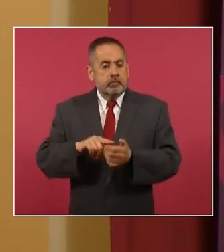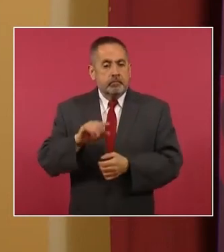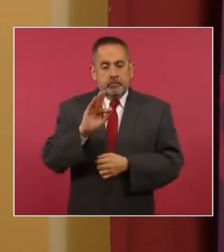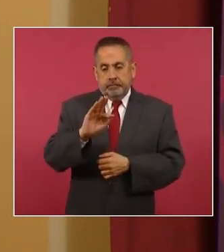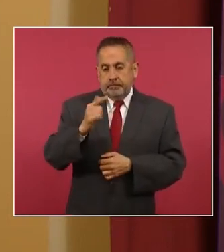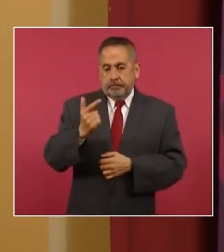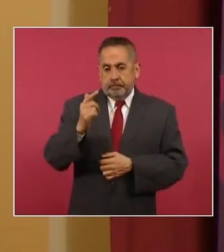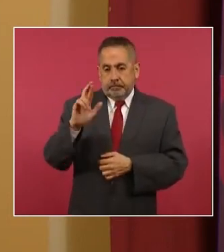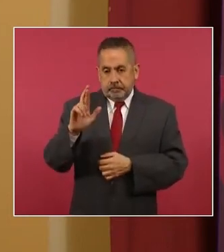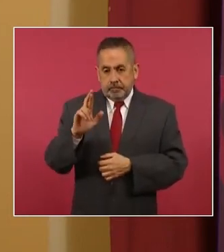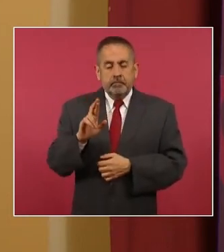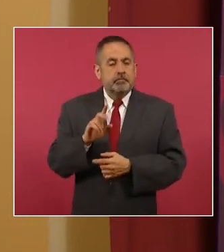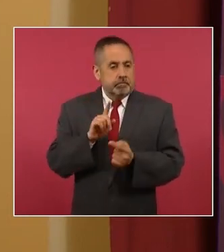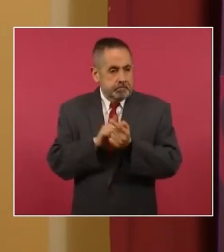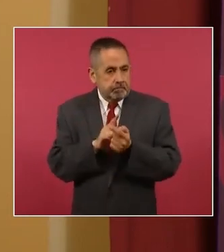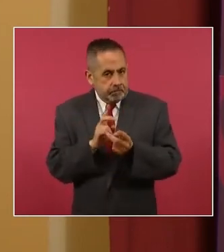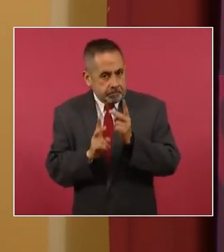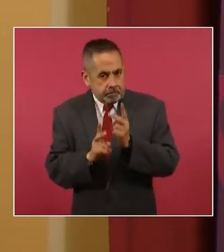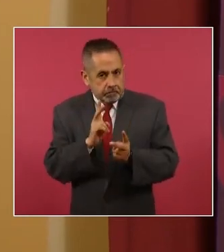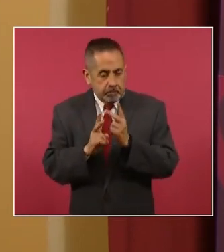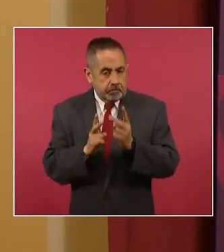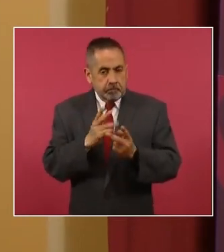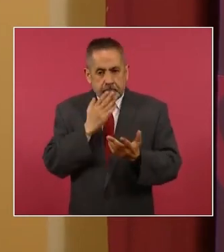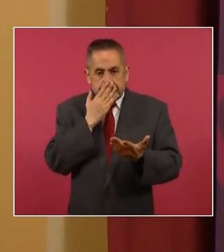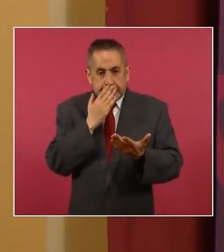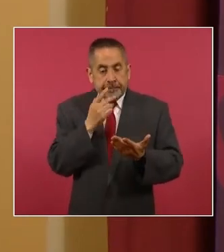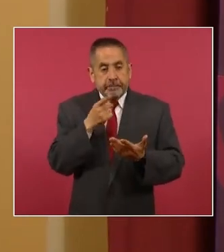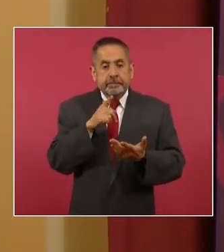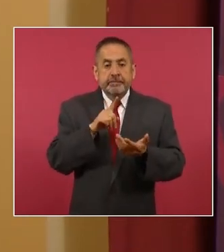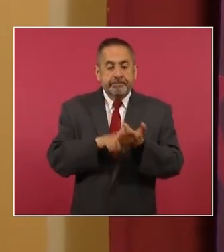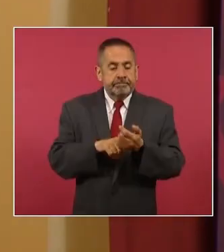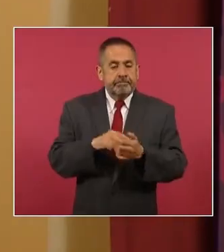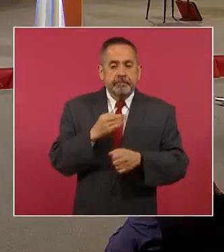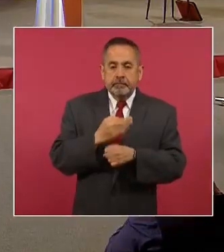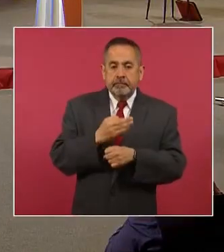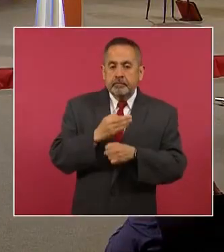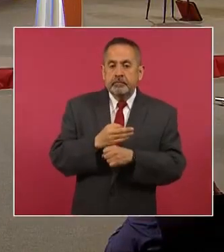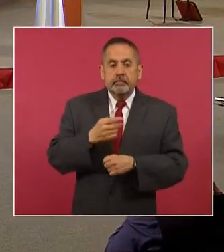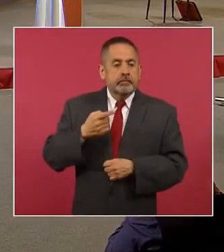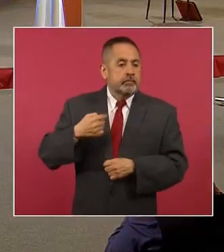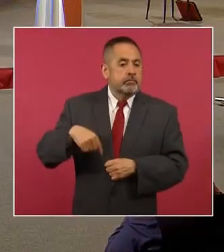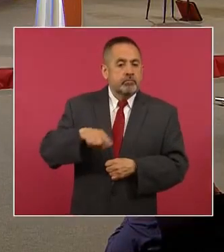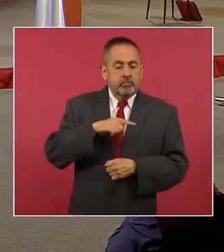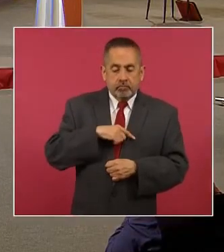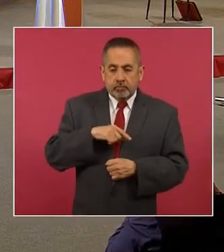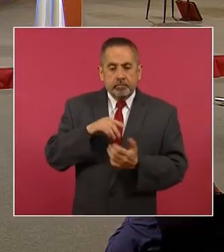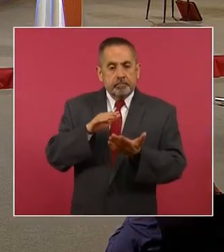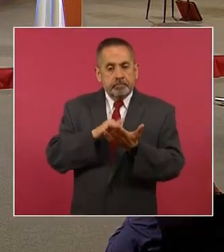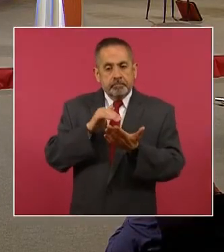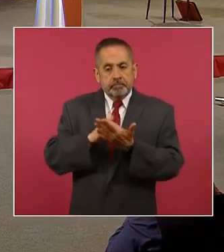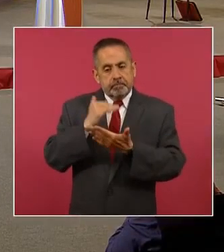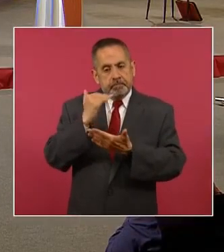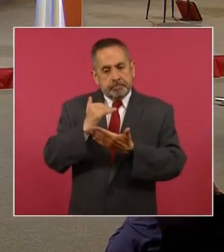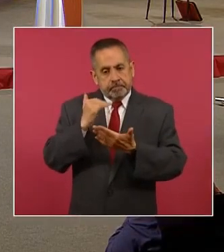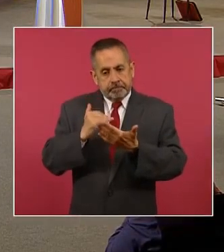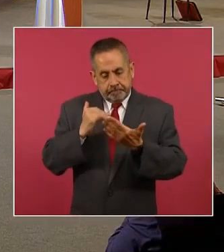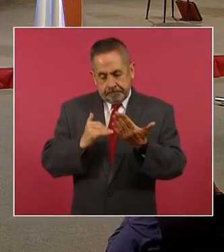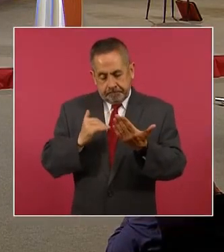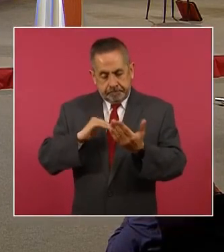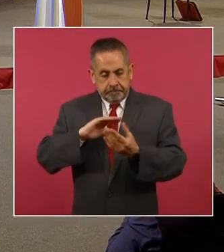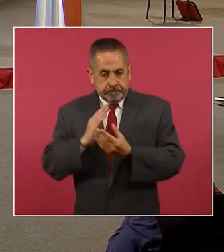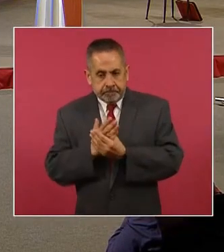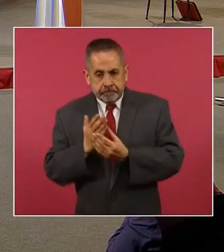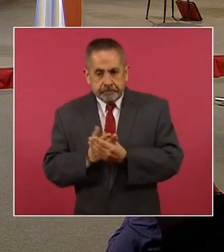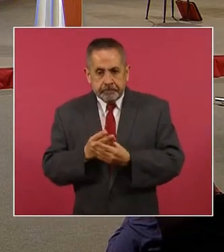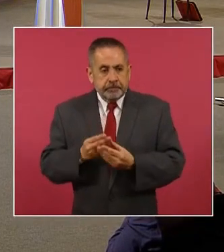de la República y se está concentrando actualmente la documentación para solicitar